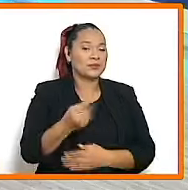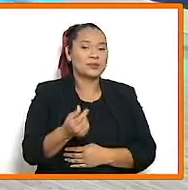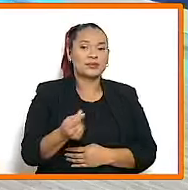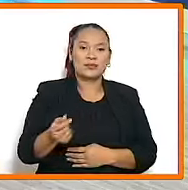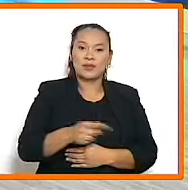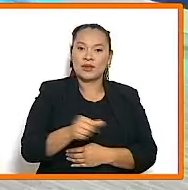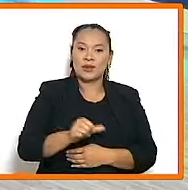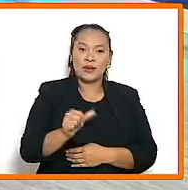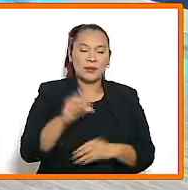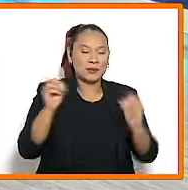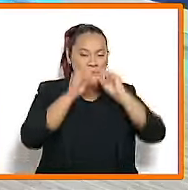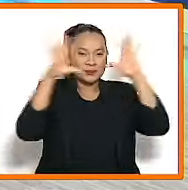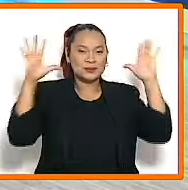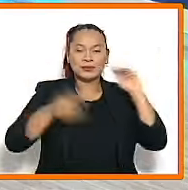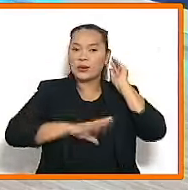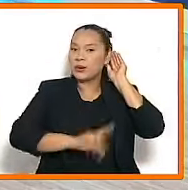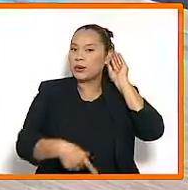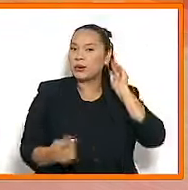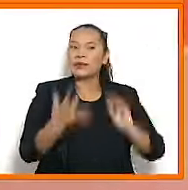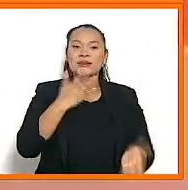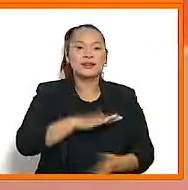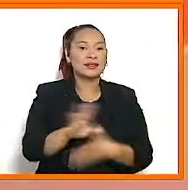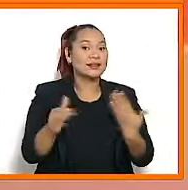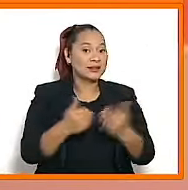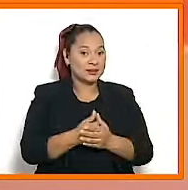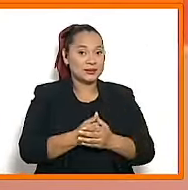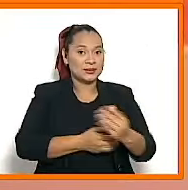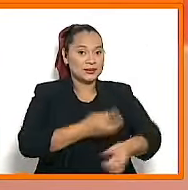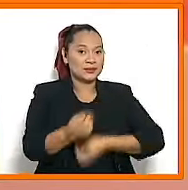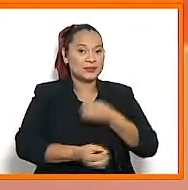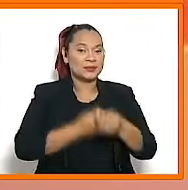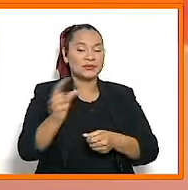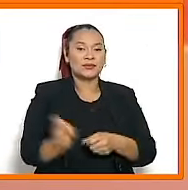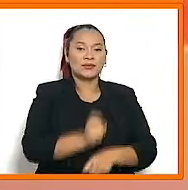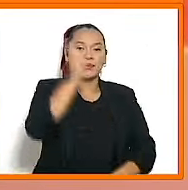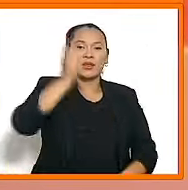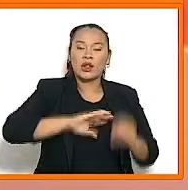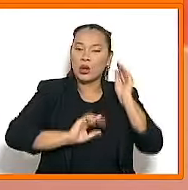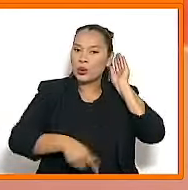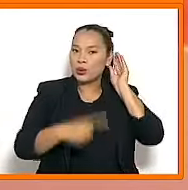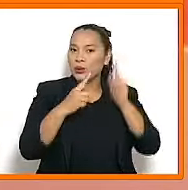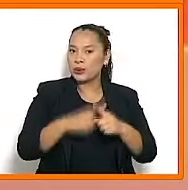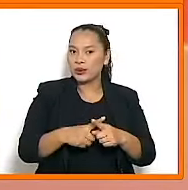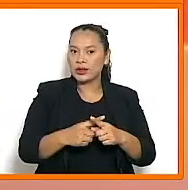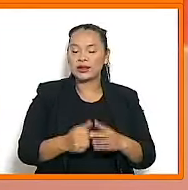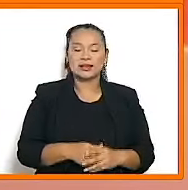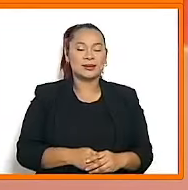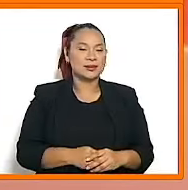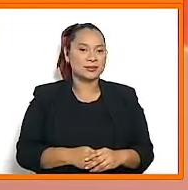mañana para Diaria. Te deseo suerte porque vamos a conocer la esfera seleccionada en MultiX. Y esta es